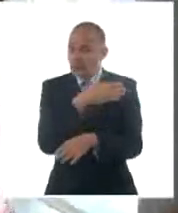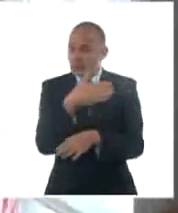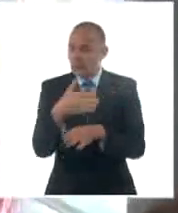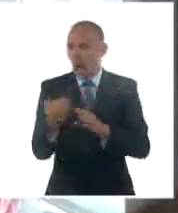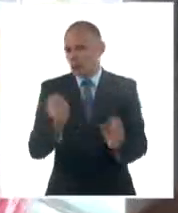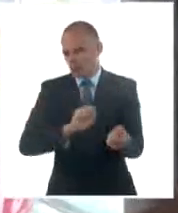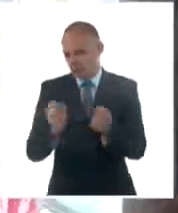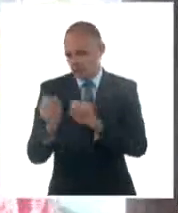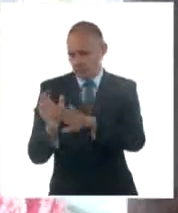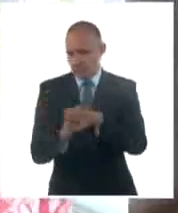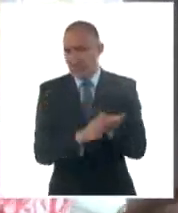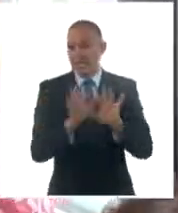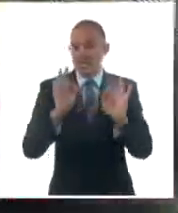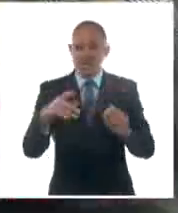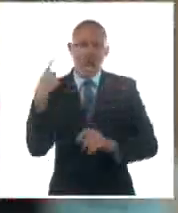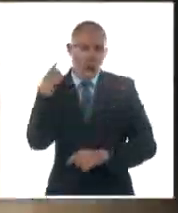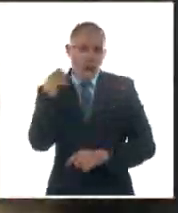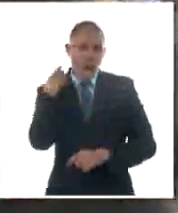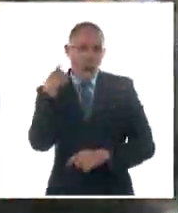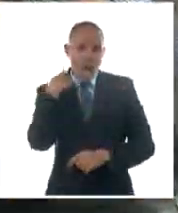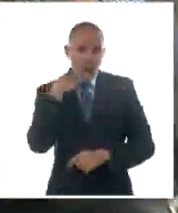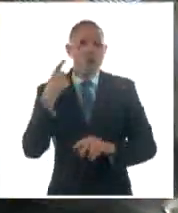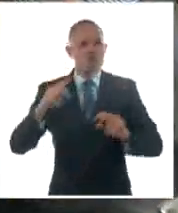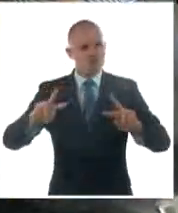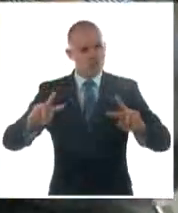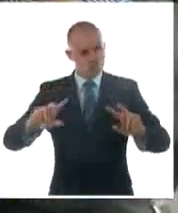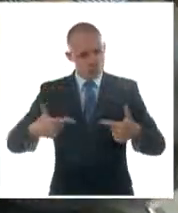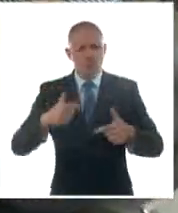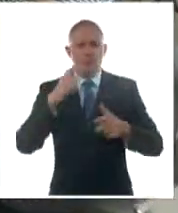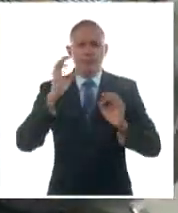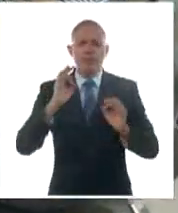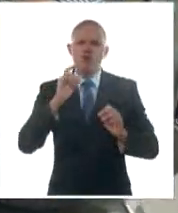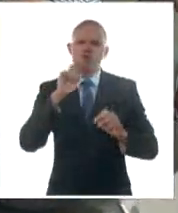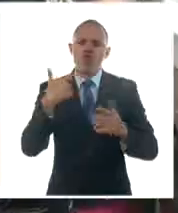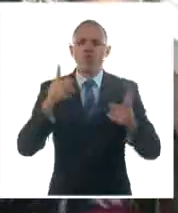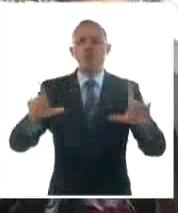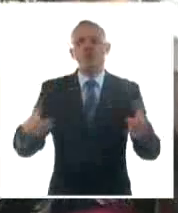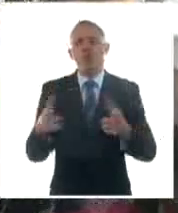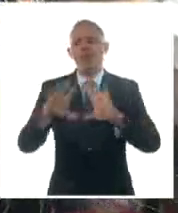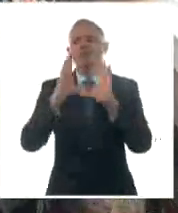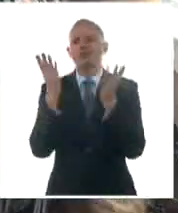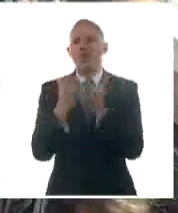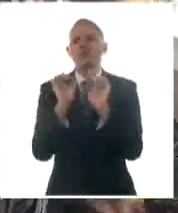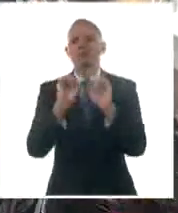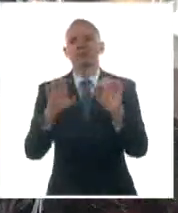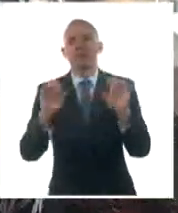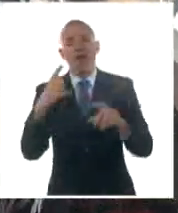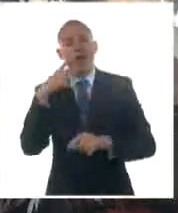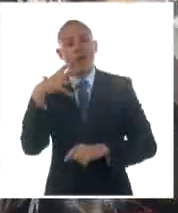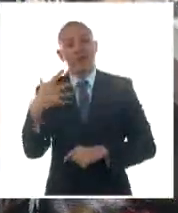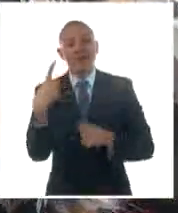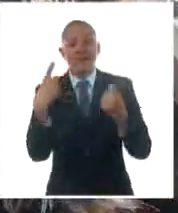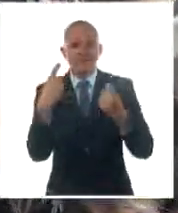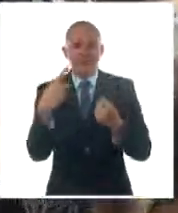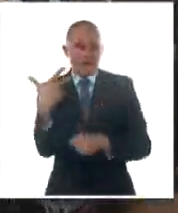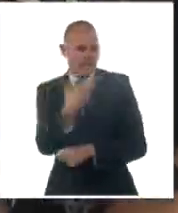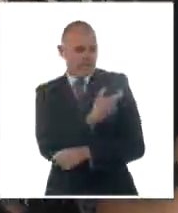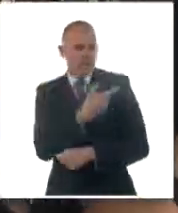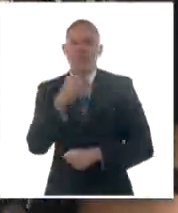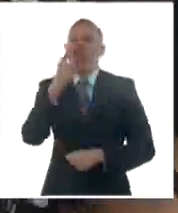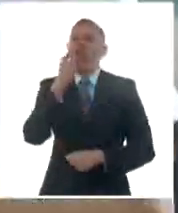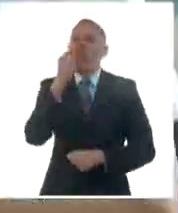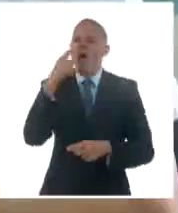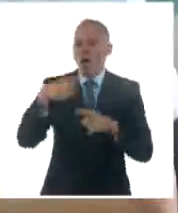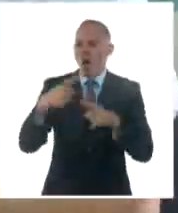es entonces esta estrategia la más importante para complementar, divulgar y revitalizar las actividades de los